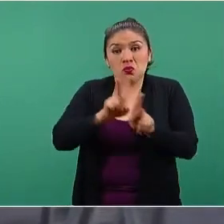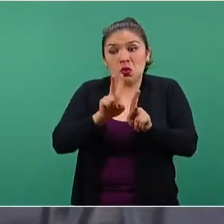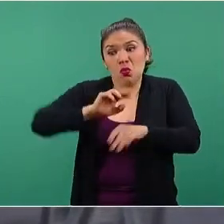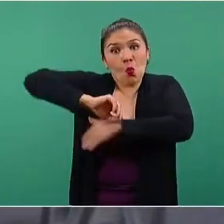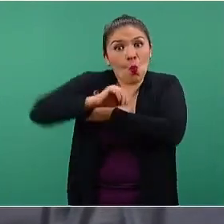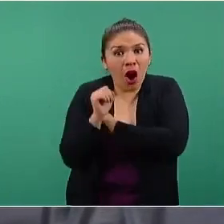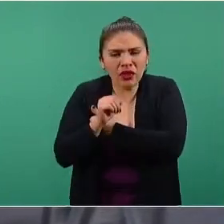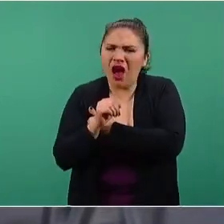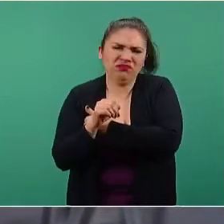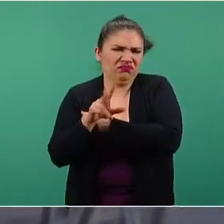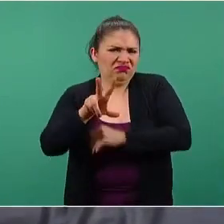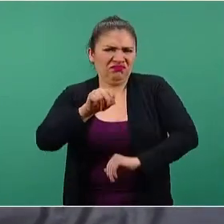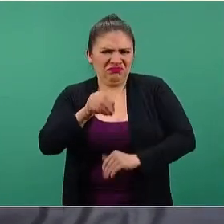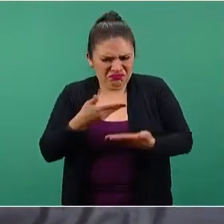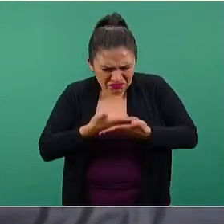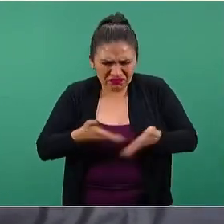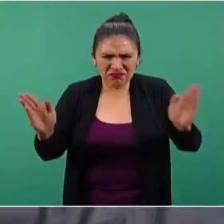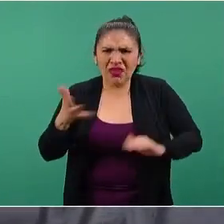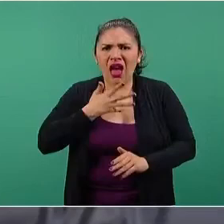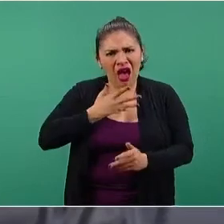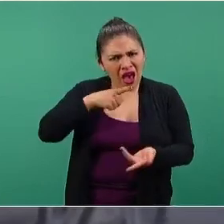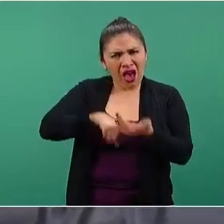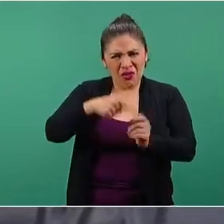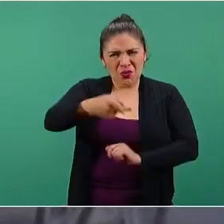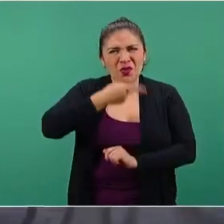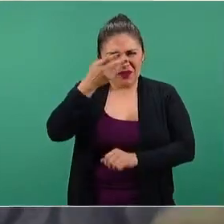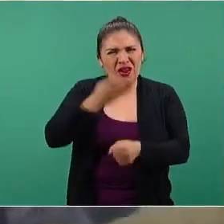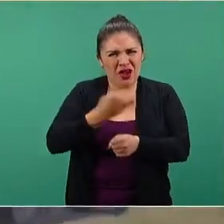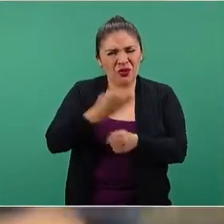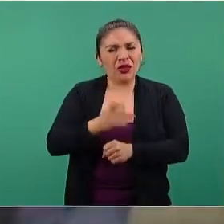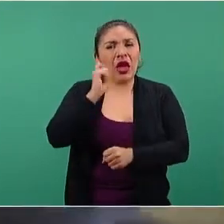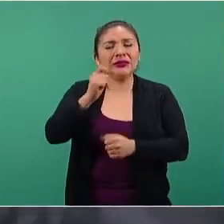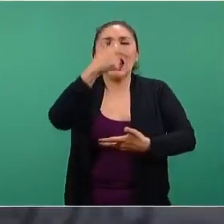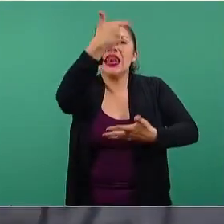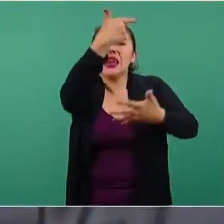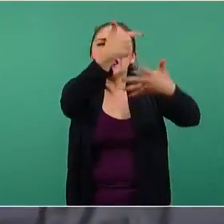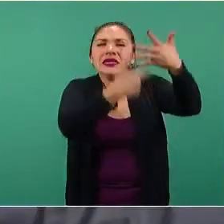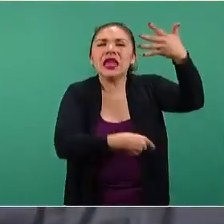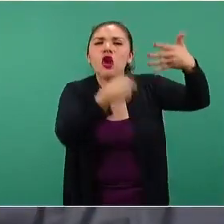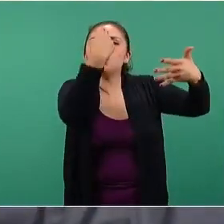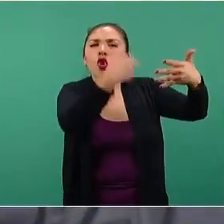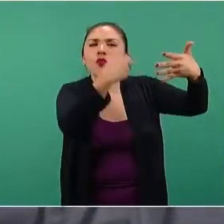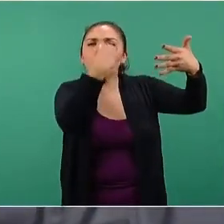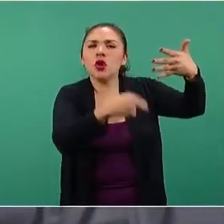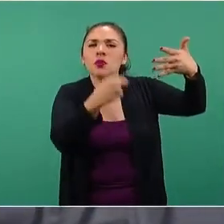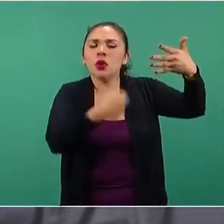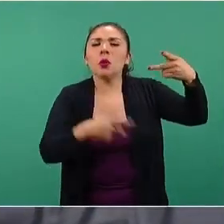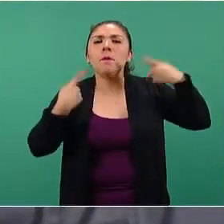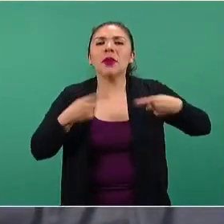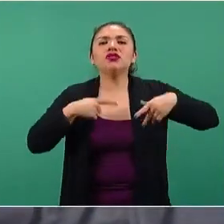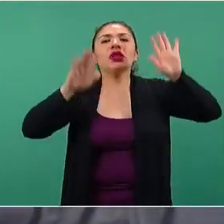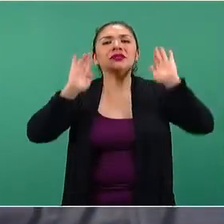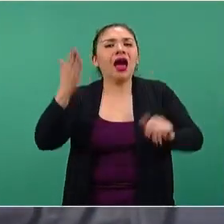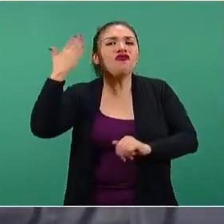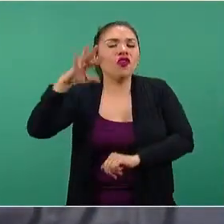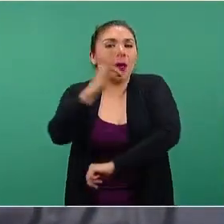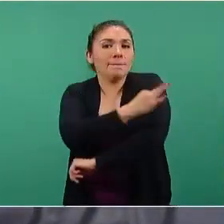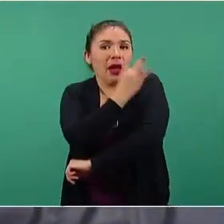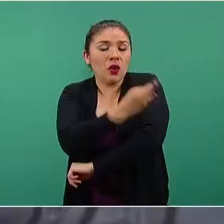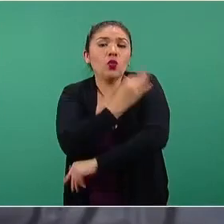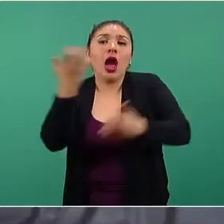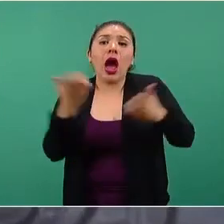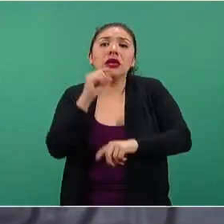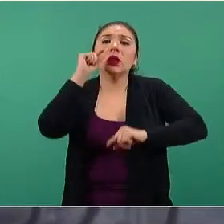útil. La base de datos a la que se refiere usted es un listado nominal de personas que han sido vacunadas y se va